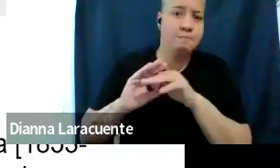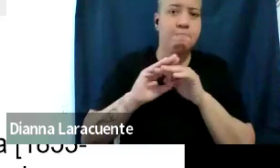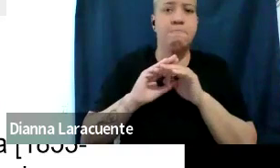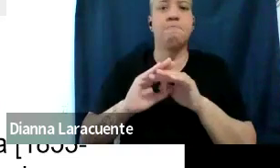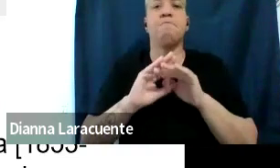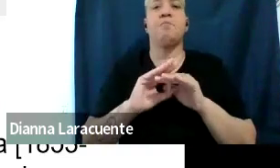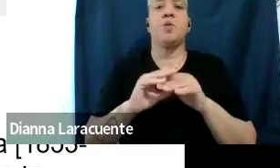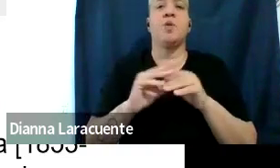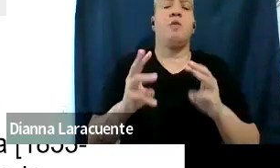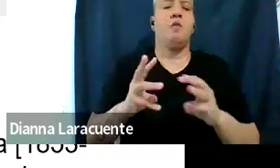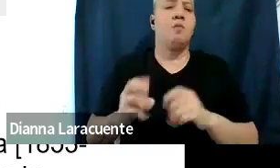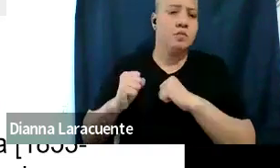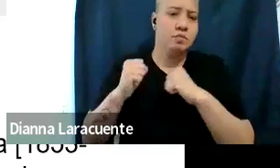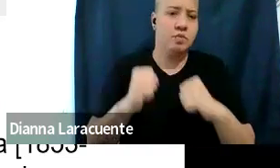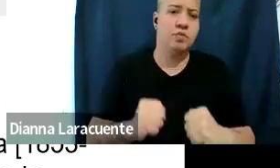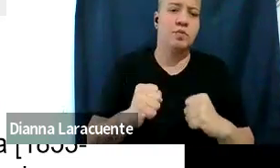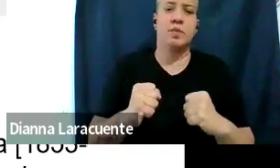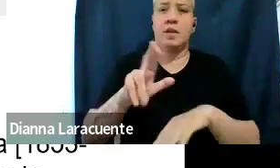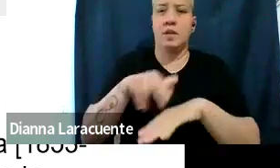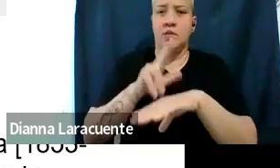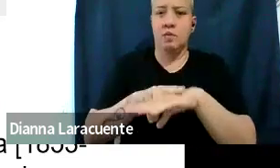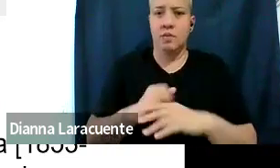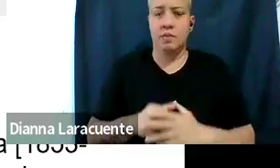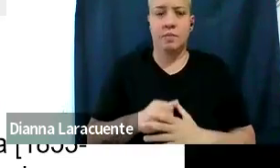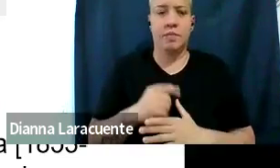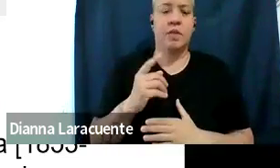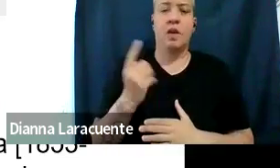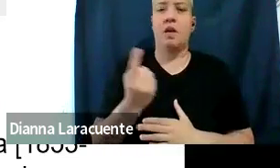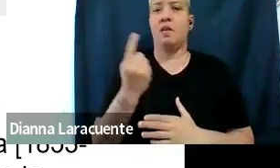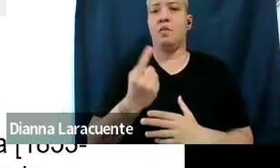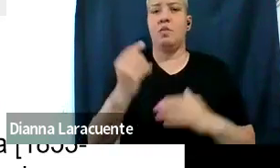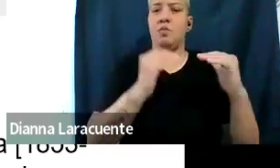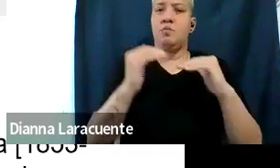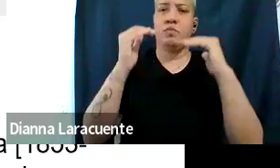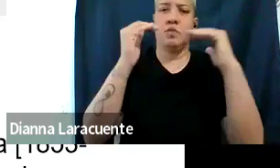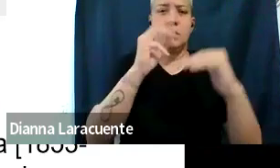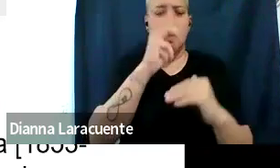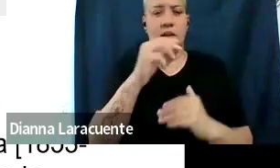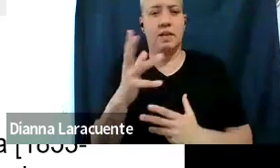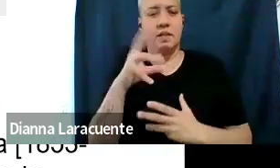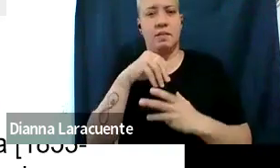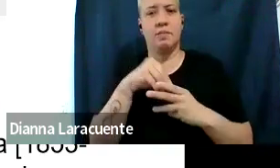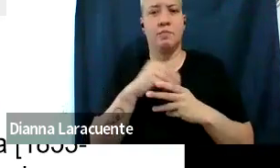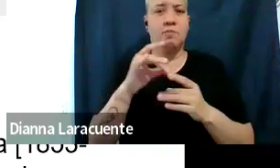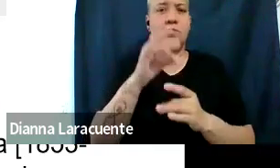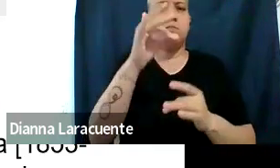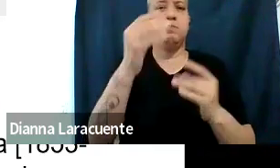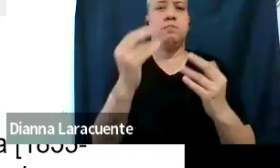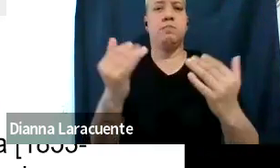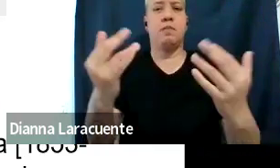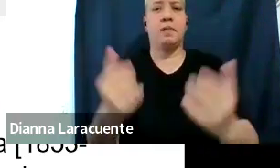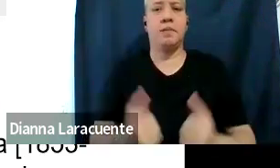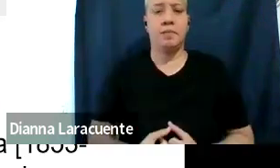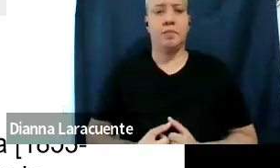tan intenso y espontáneo. Algo superior y raro encerraba aquel espíritu del que emanaba luz. Yo empiezo con